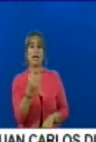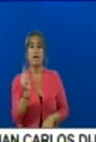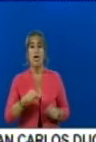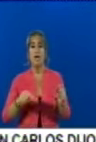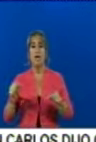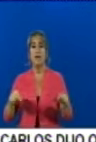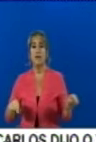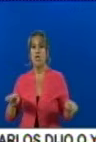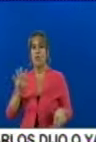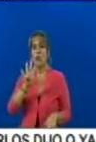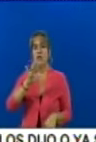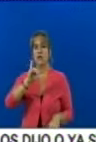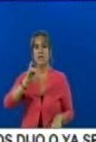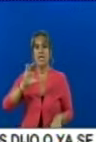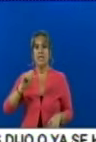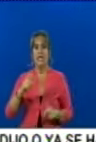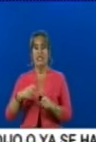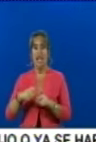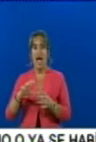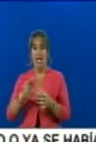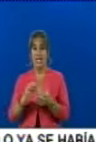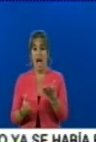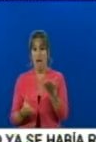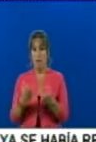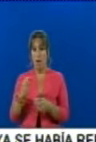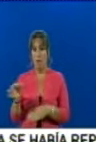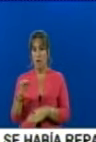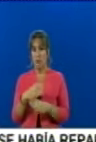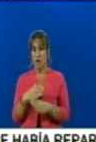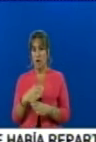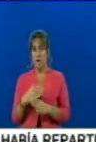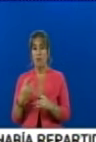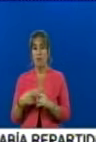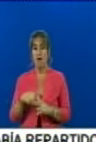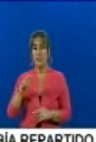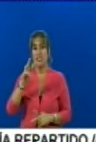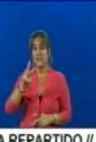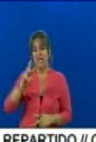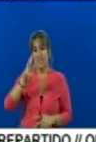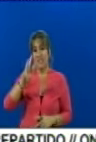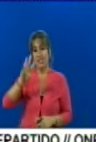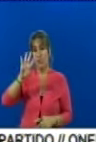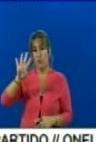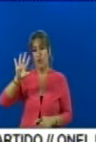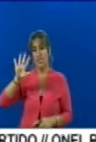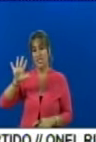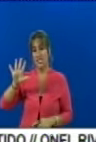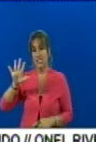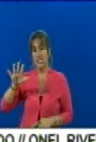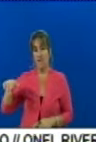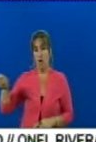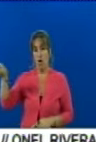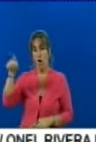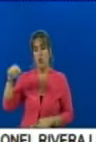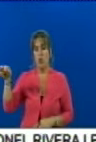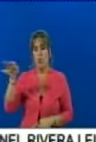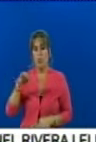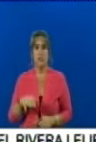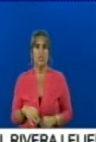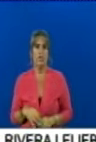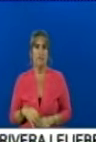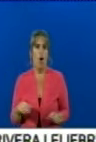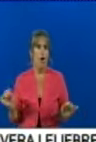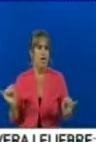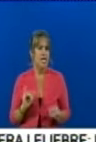consumidores, 460 gramos en el municipio de Santiago de Cuba y 345 gramos en el resto de los municipios. De